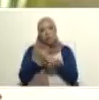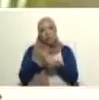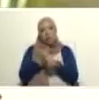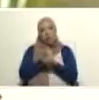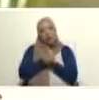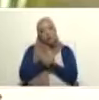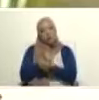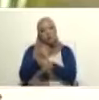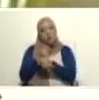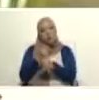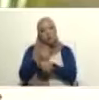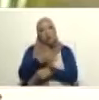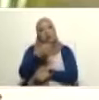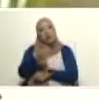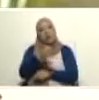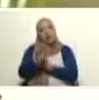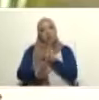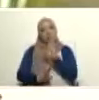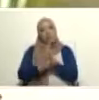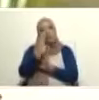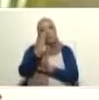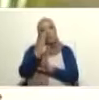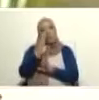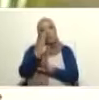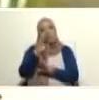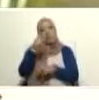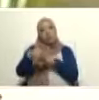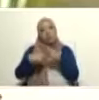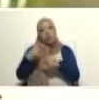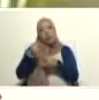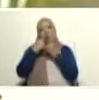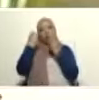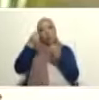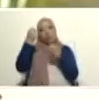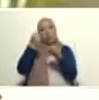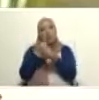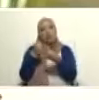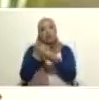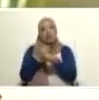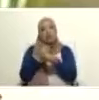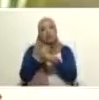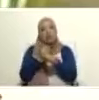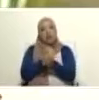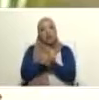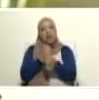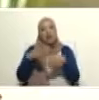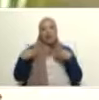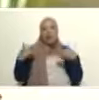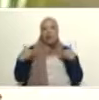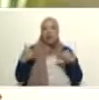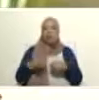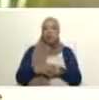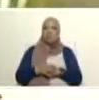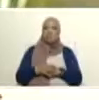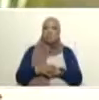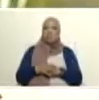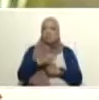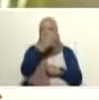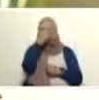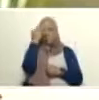amor seguiremos avanzando en tiempos de lucha y de alegría. No se les